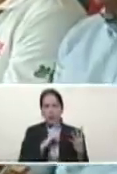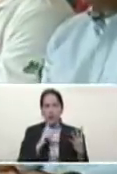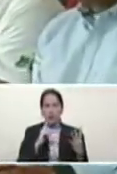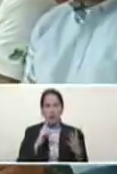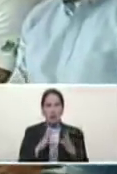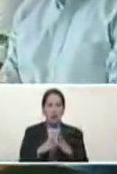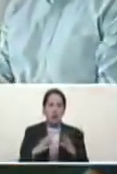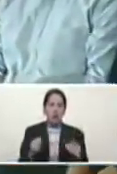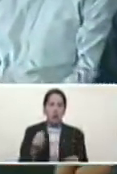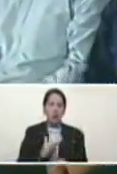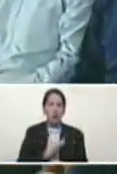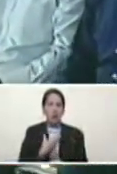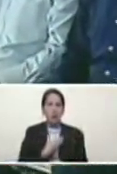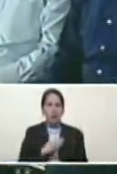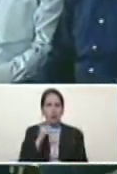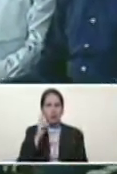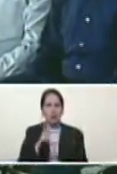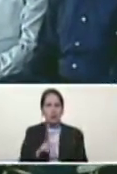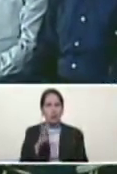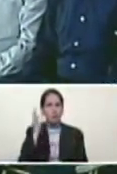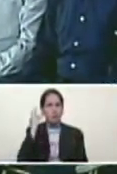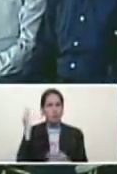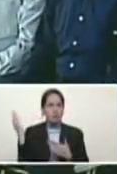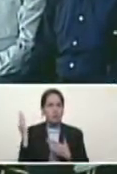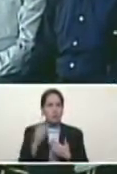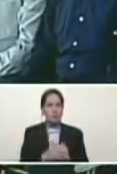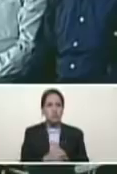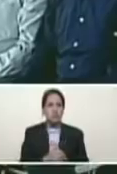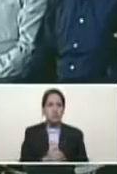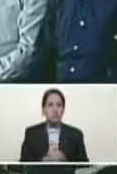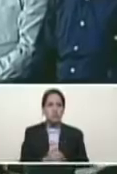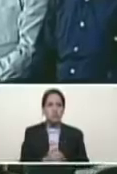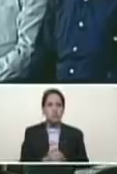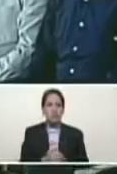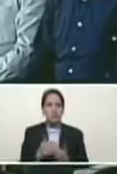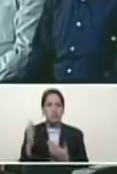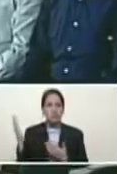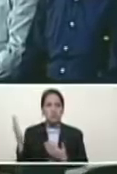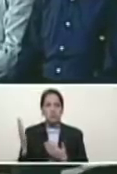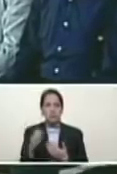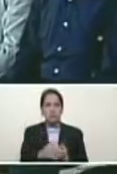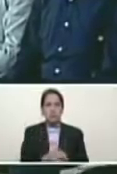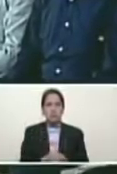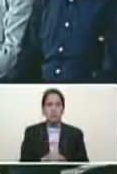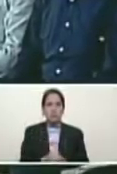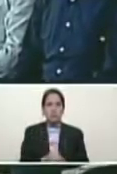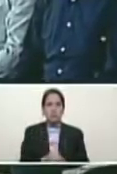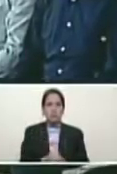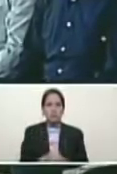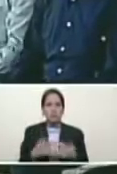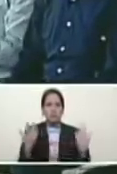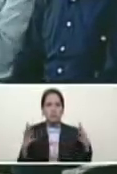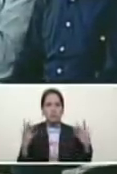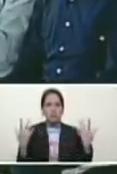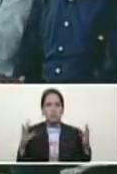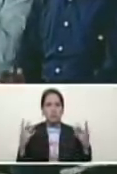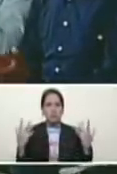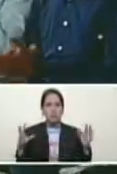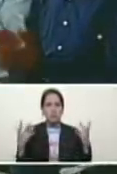Eric Ramírez, Marisela Arena, Pedro Hernández y Brulervi Suárez. Un aplauso a los